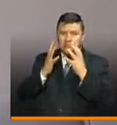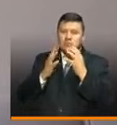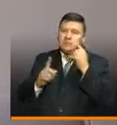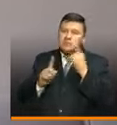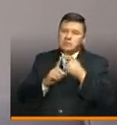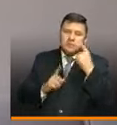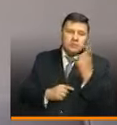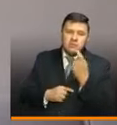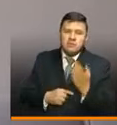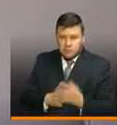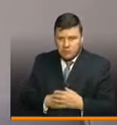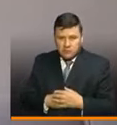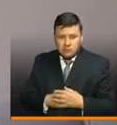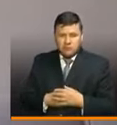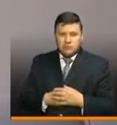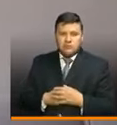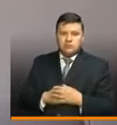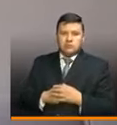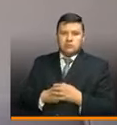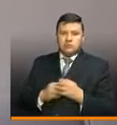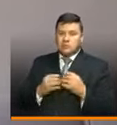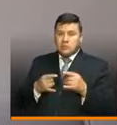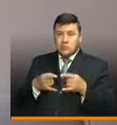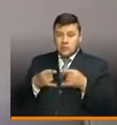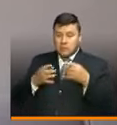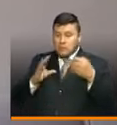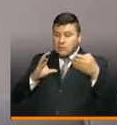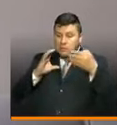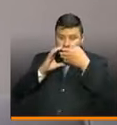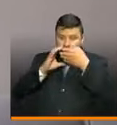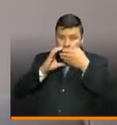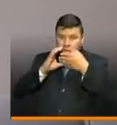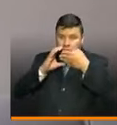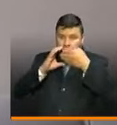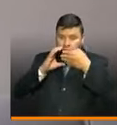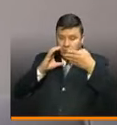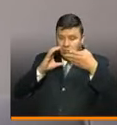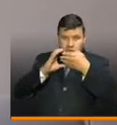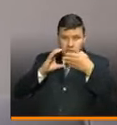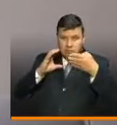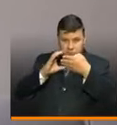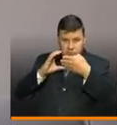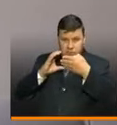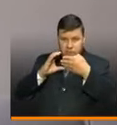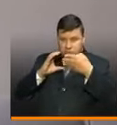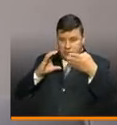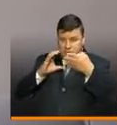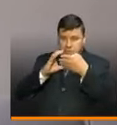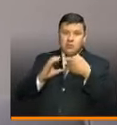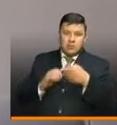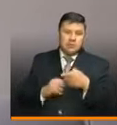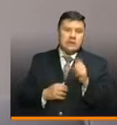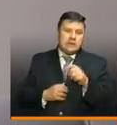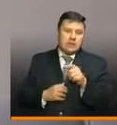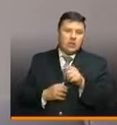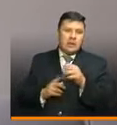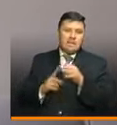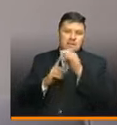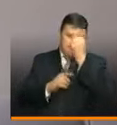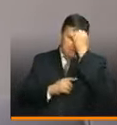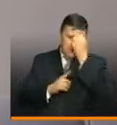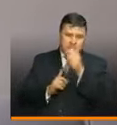buscando es que el filtro que se coloca en la parte oronasal, esa es como la